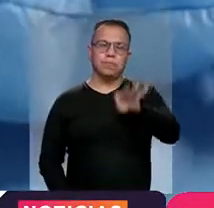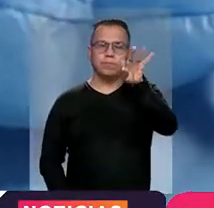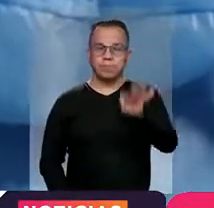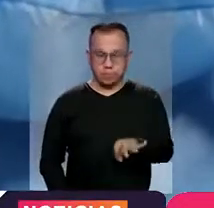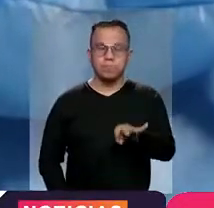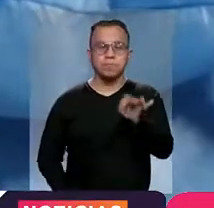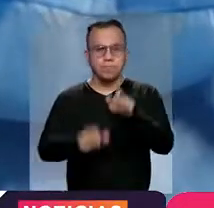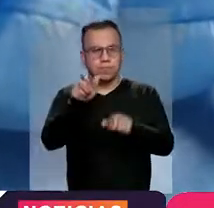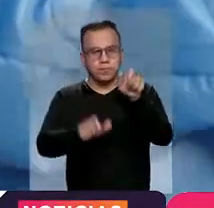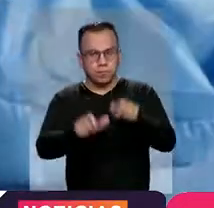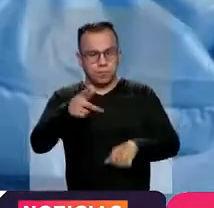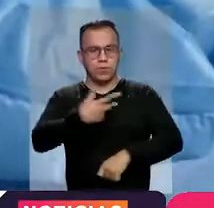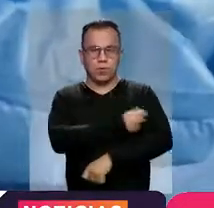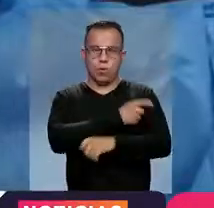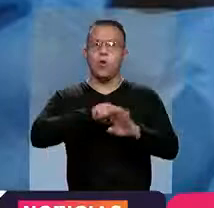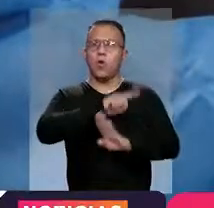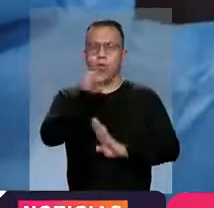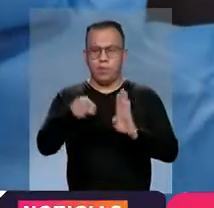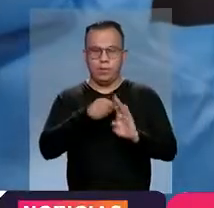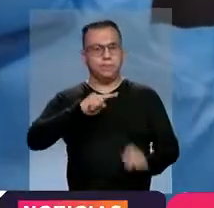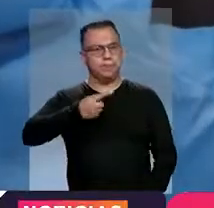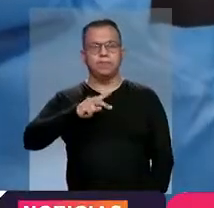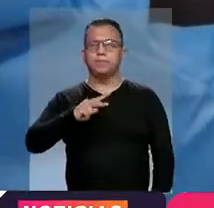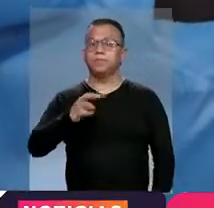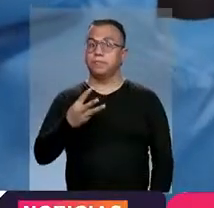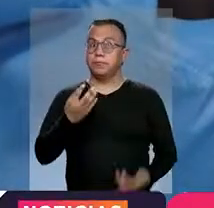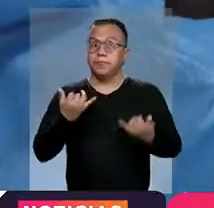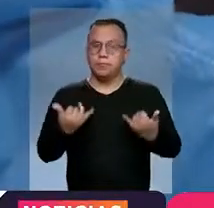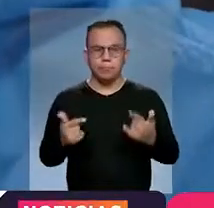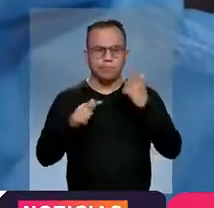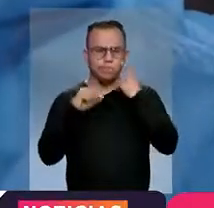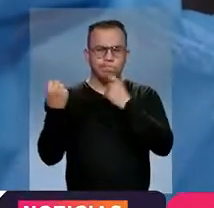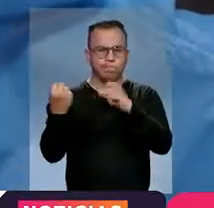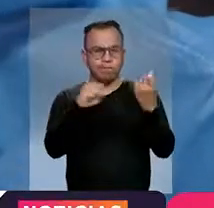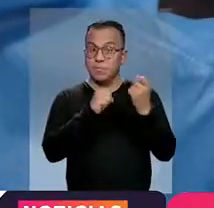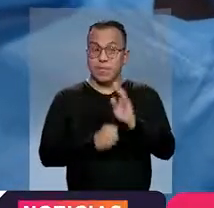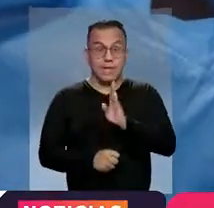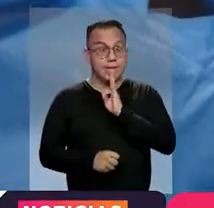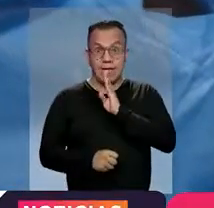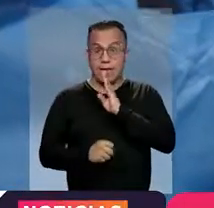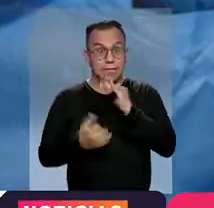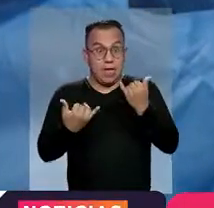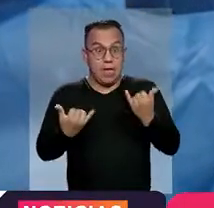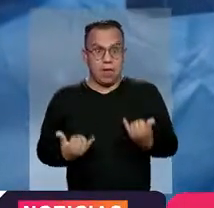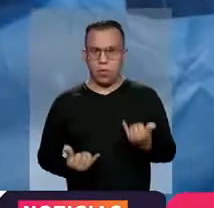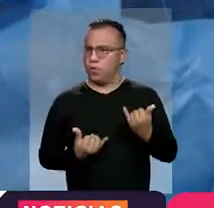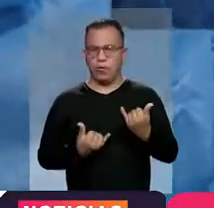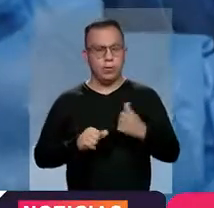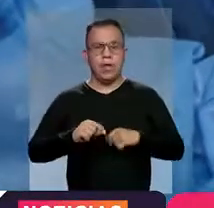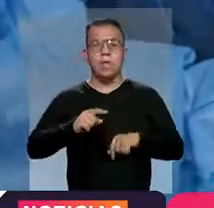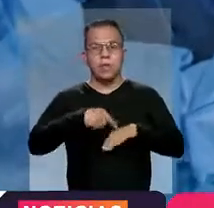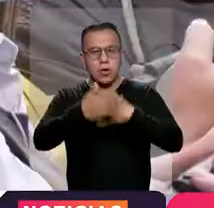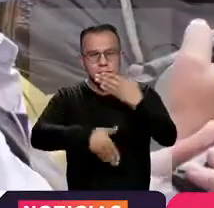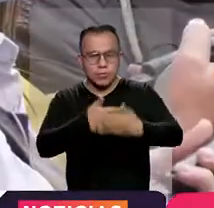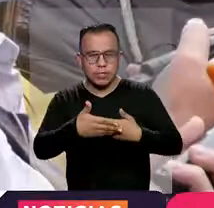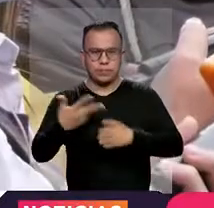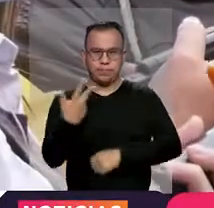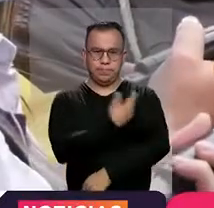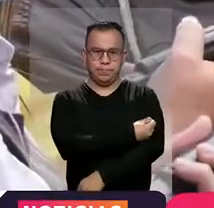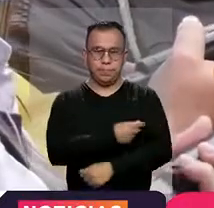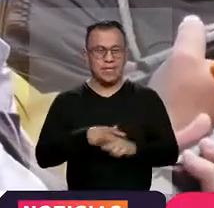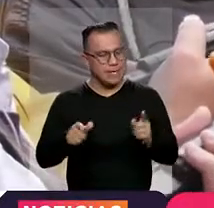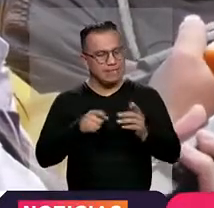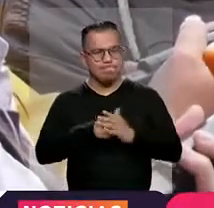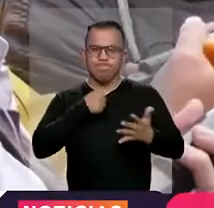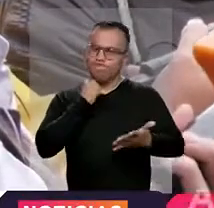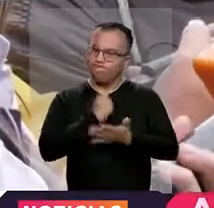de su población con inmunización completa. Sigue la preocupación por quienes no accedieron hasta el momento a la inoculación. Nosotros nos